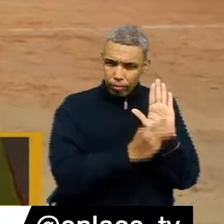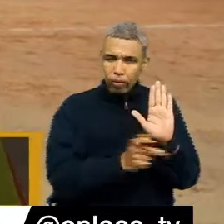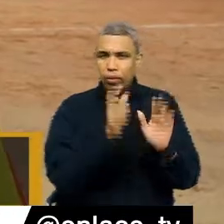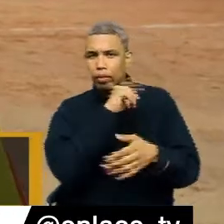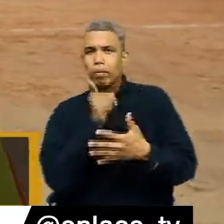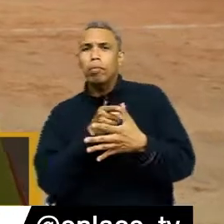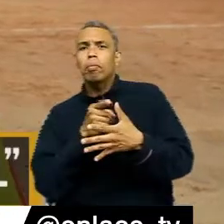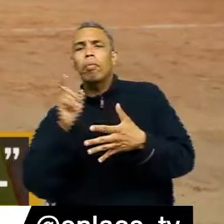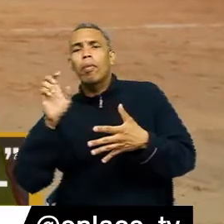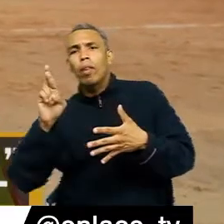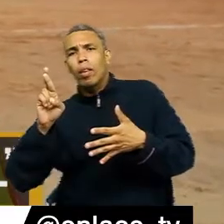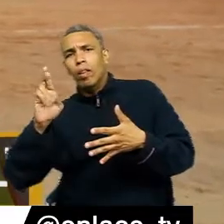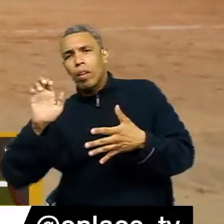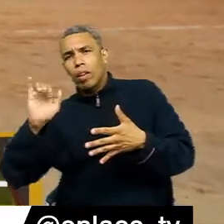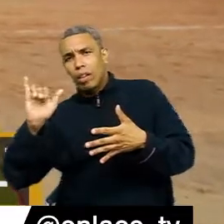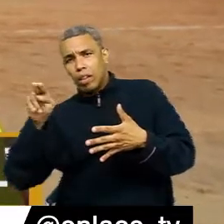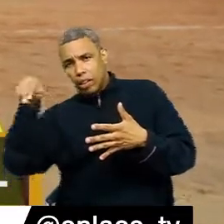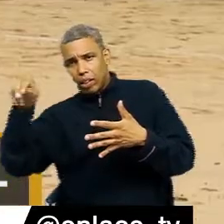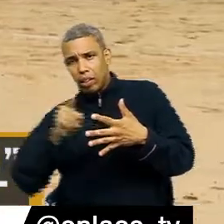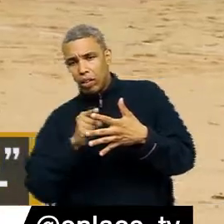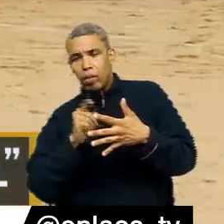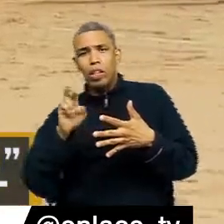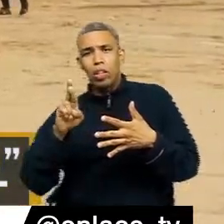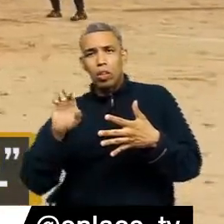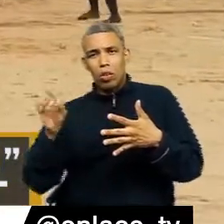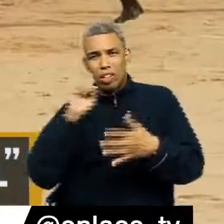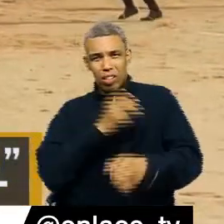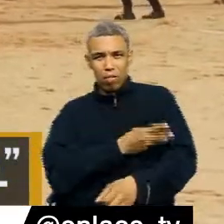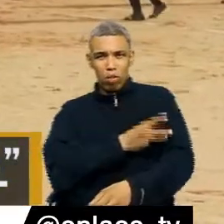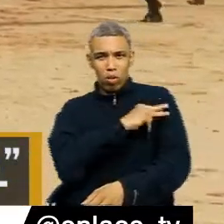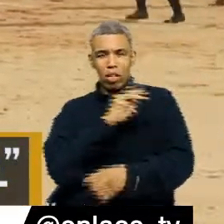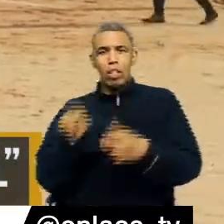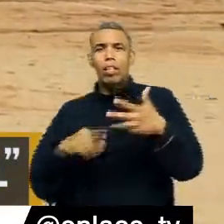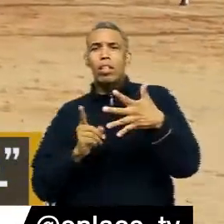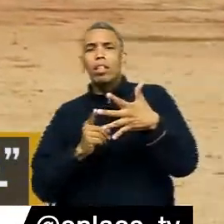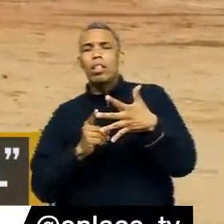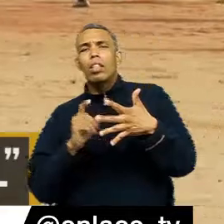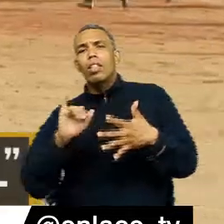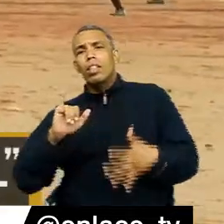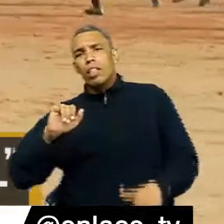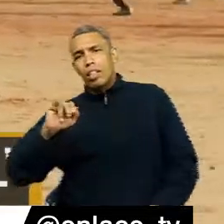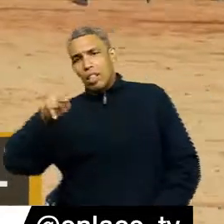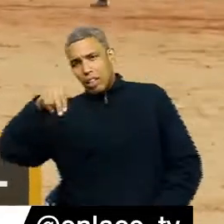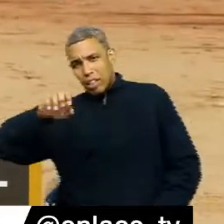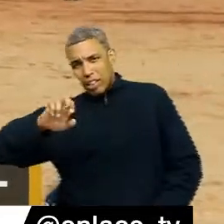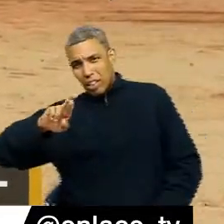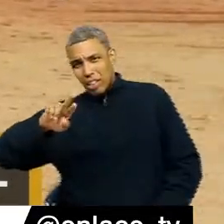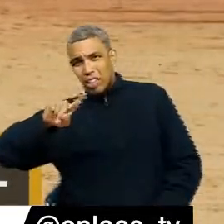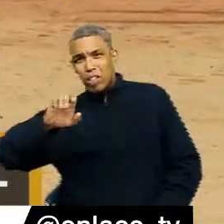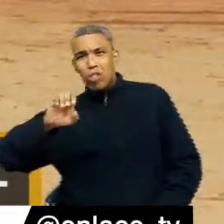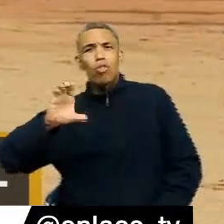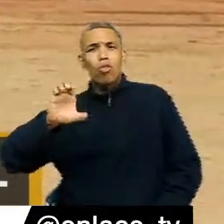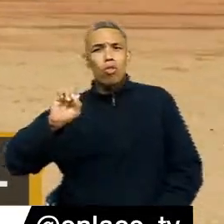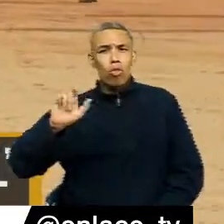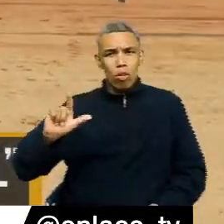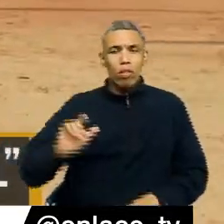la Roca del barrio María Eugenia, y en tercer lugar el equipo de Ingesocol. Los próximos partidos